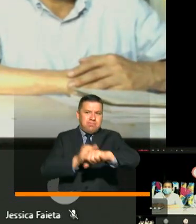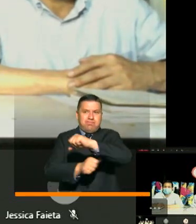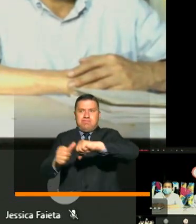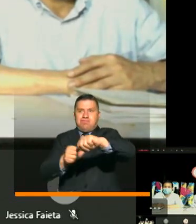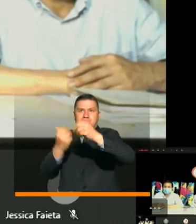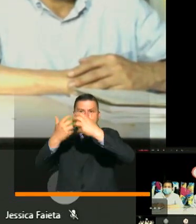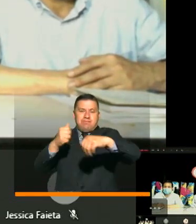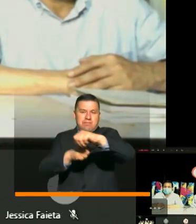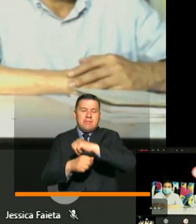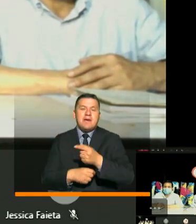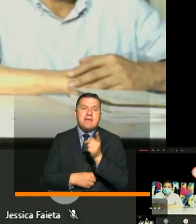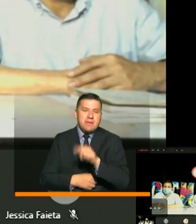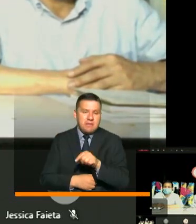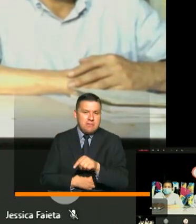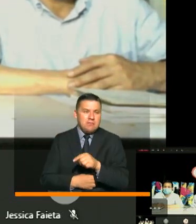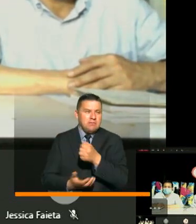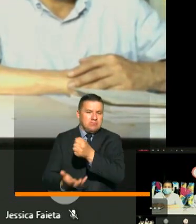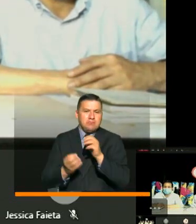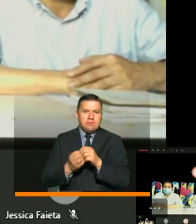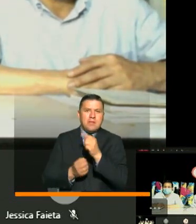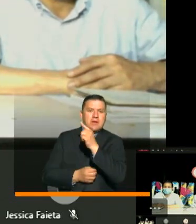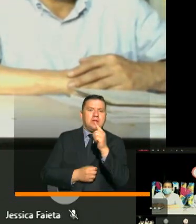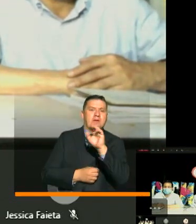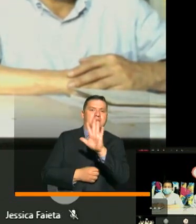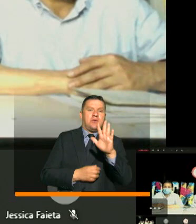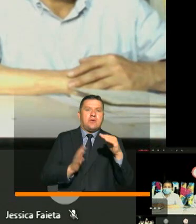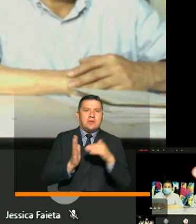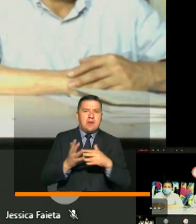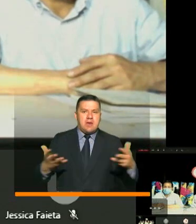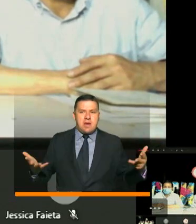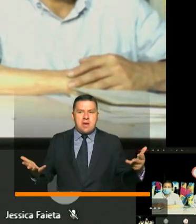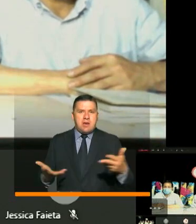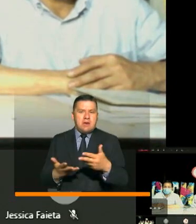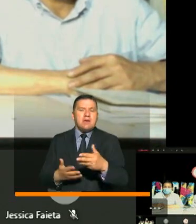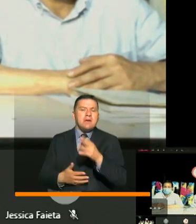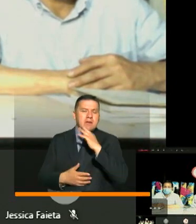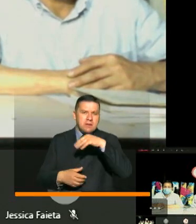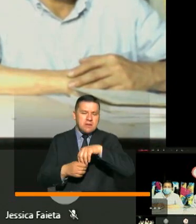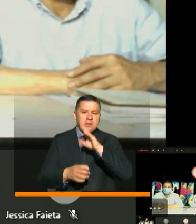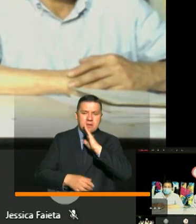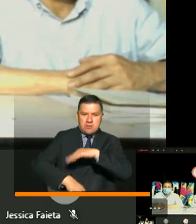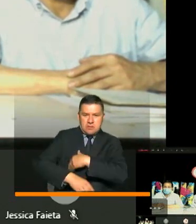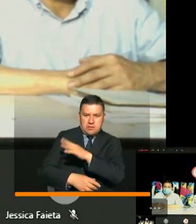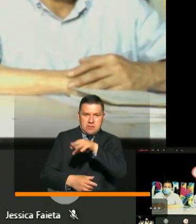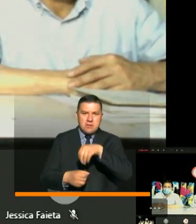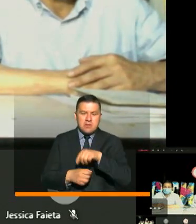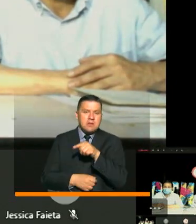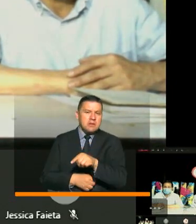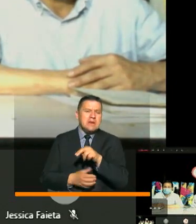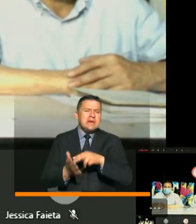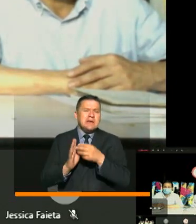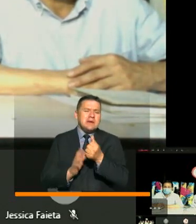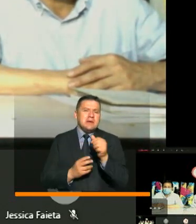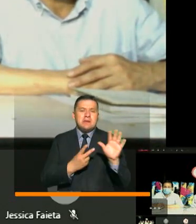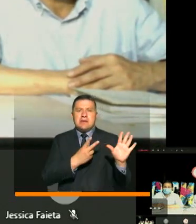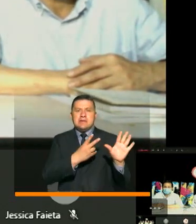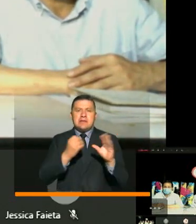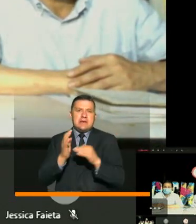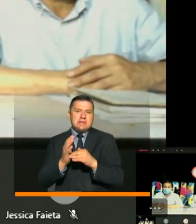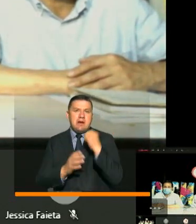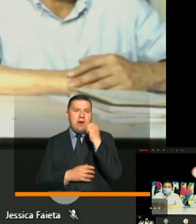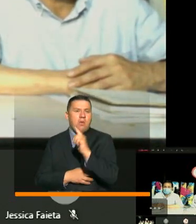reactivación. También aquí se recibieron 155.000 ayudas por parte del Ministerio del Interior, quiere decir más de